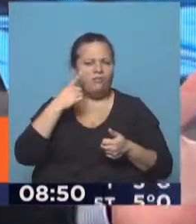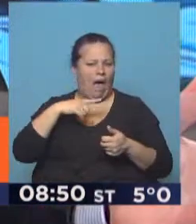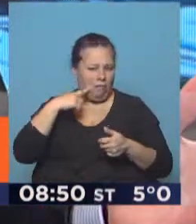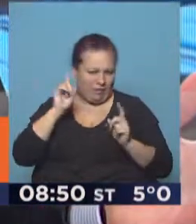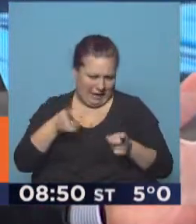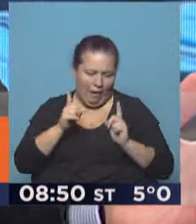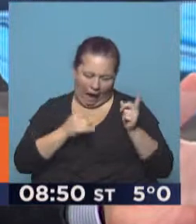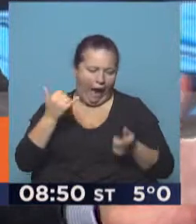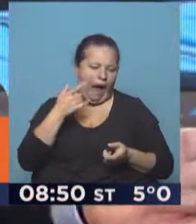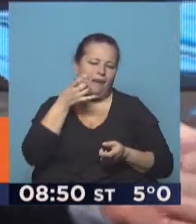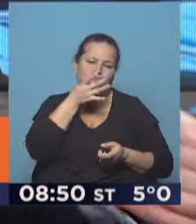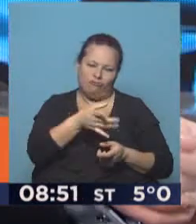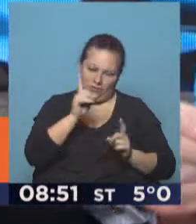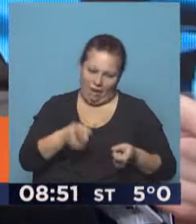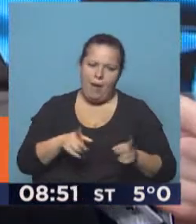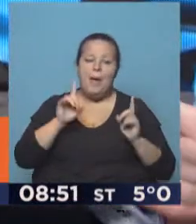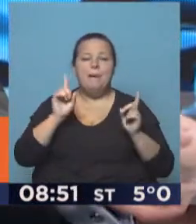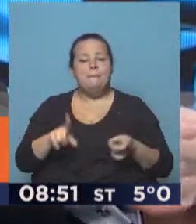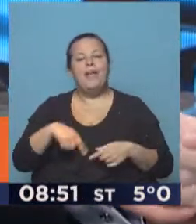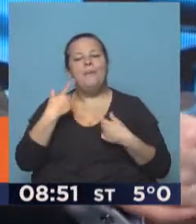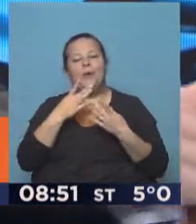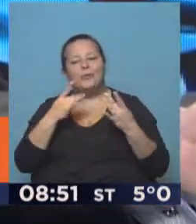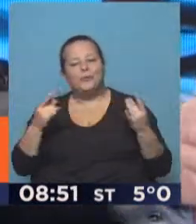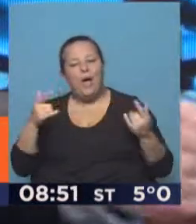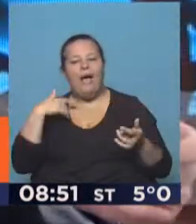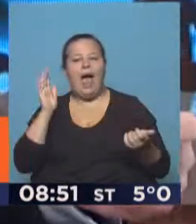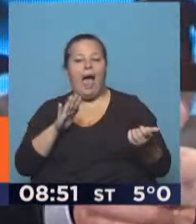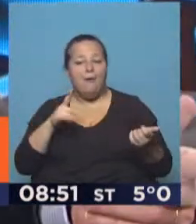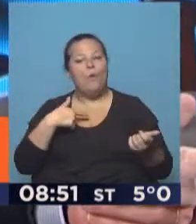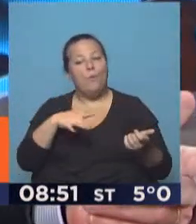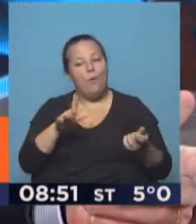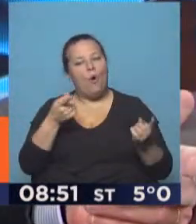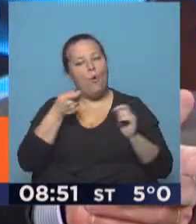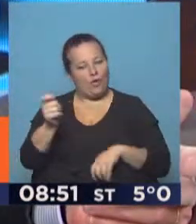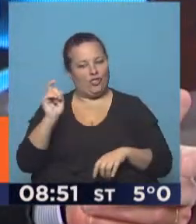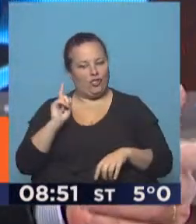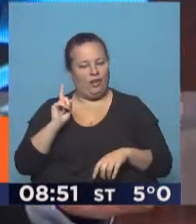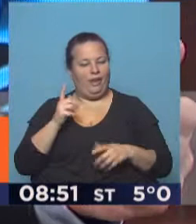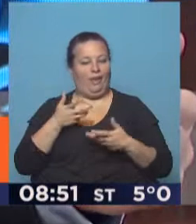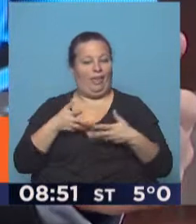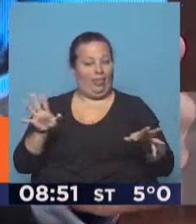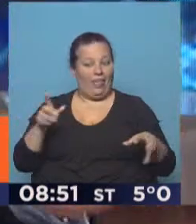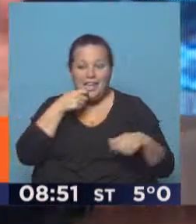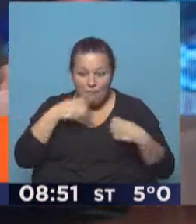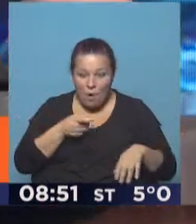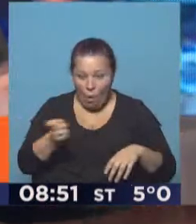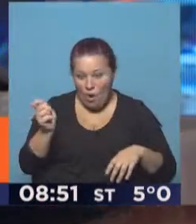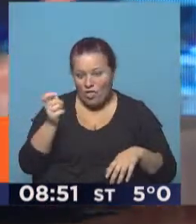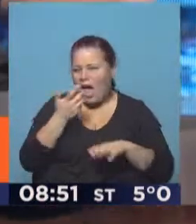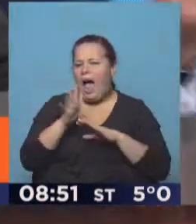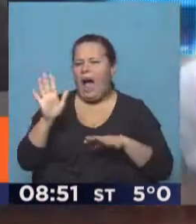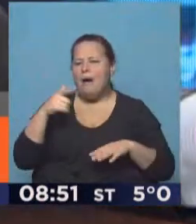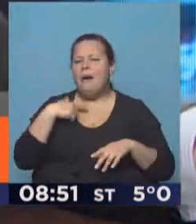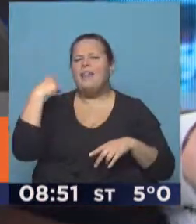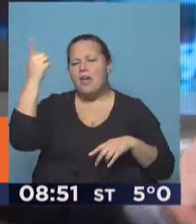también es así. Y entonces después sutilmente los iban a amenazar, mira, te voy a activar el juicio. Y activar el juicio, más allá de que uno